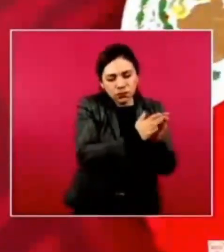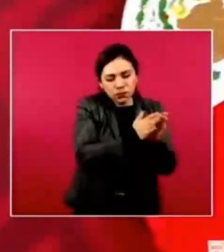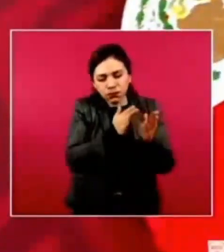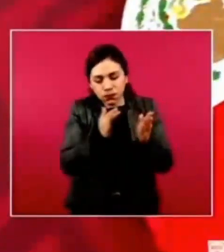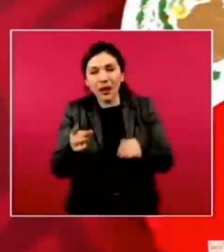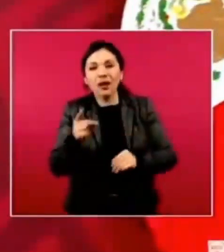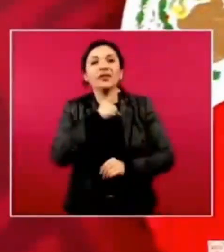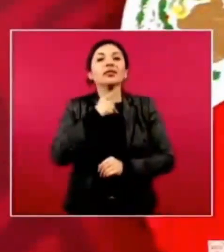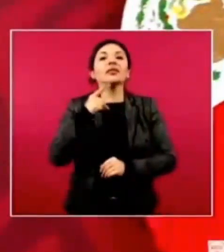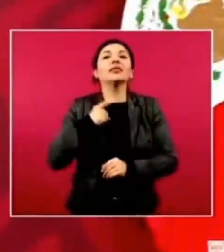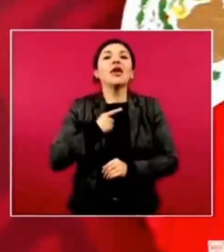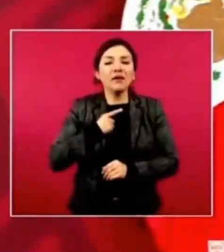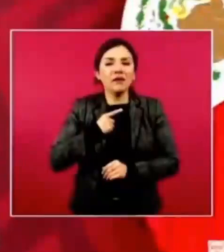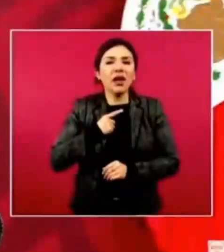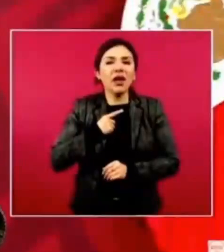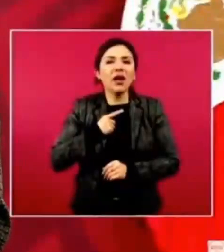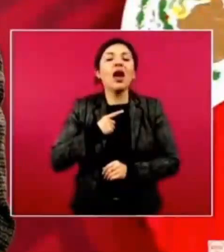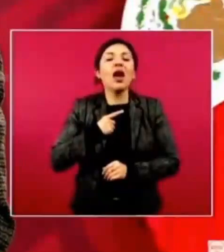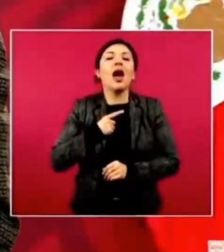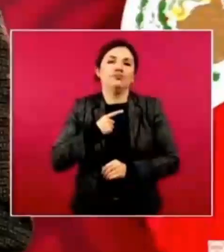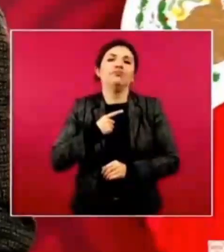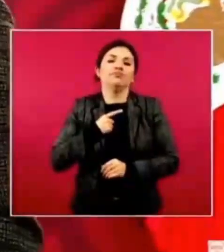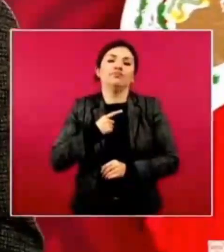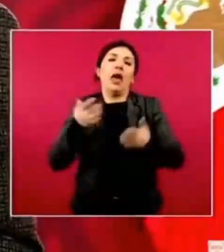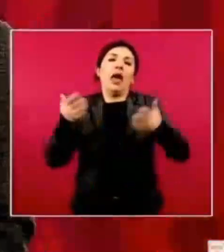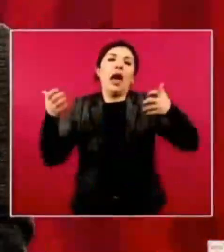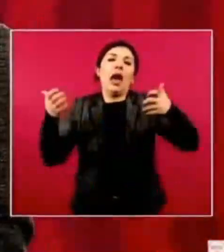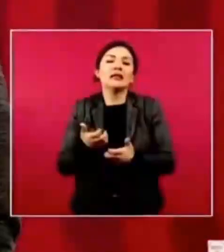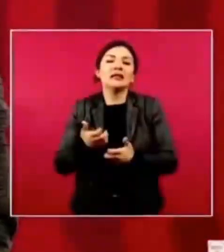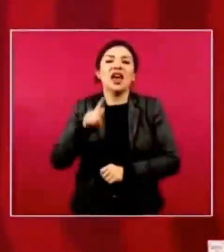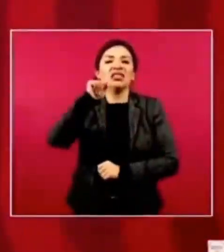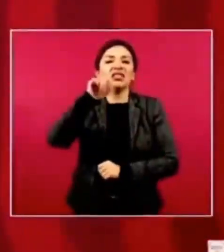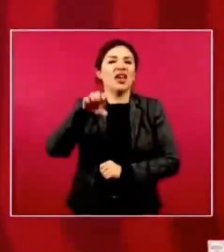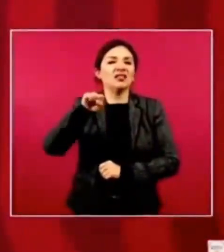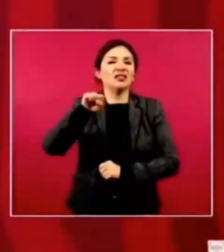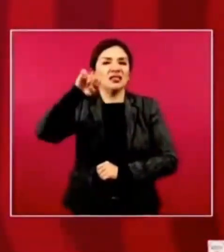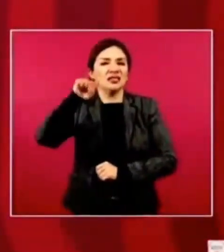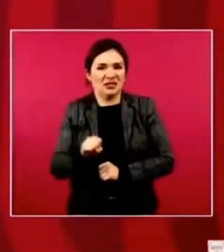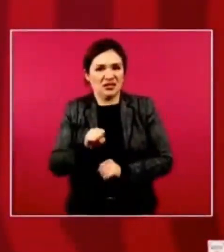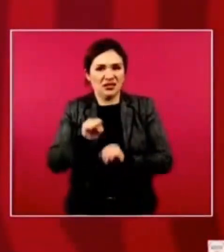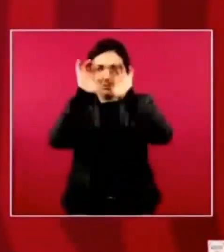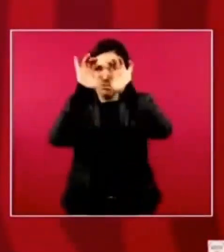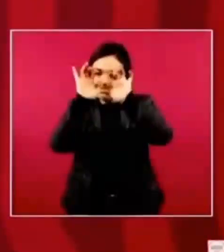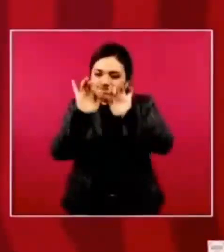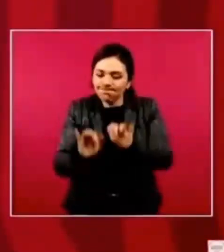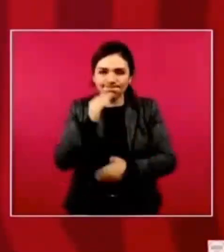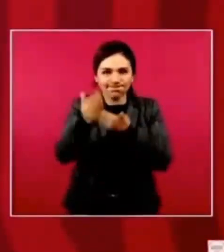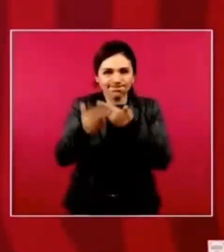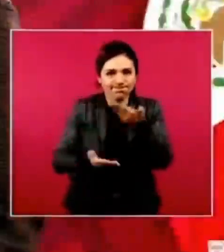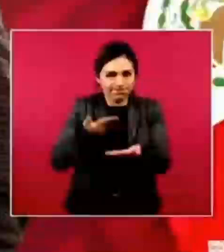hay que presentar una tesis,